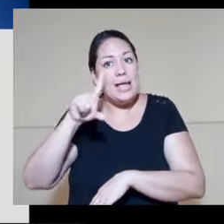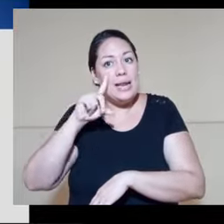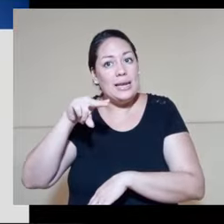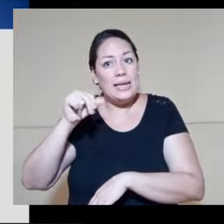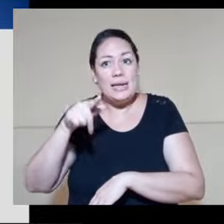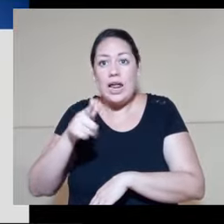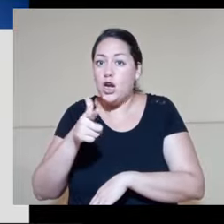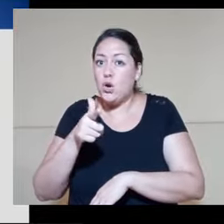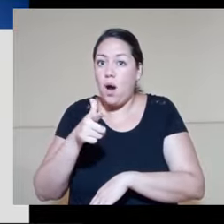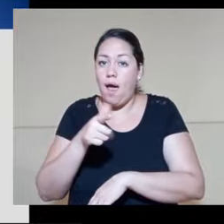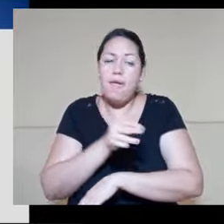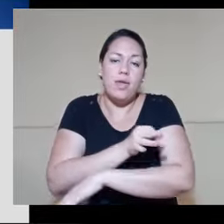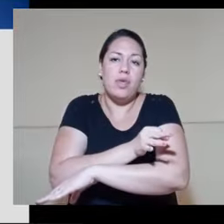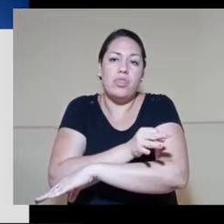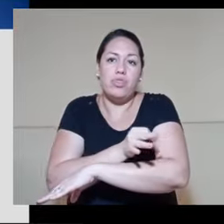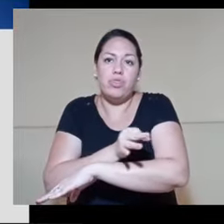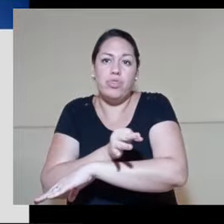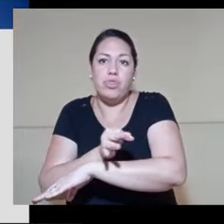tienen mielina.